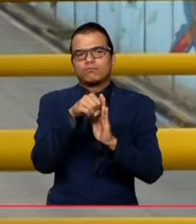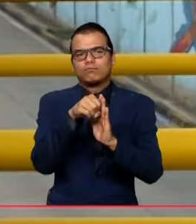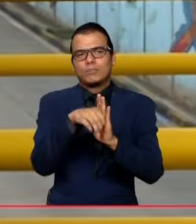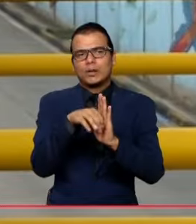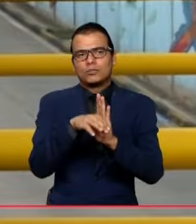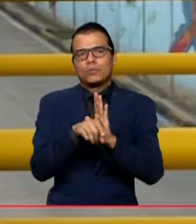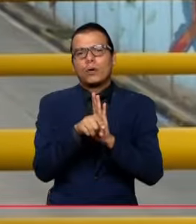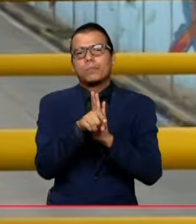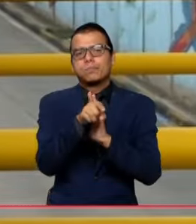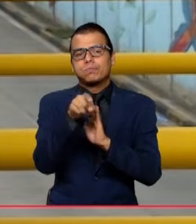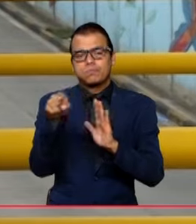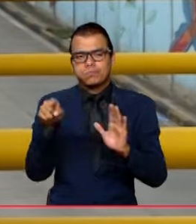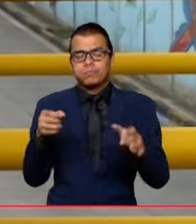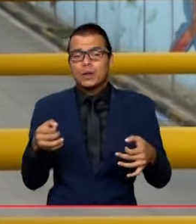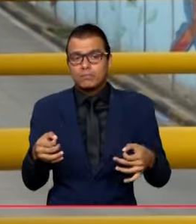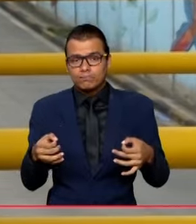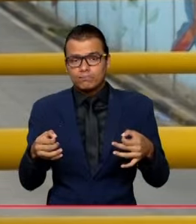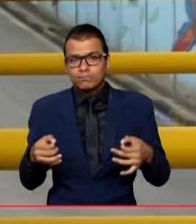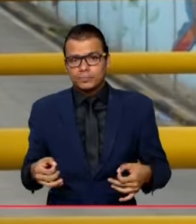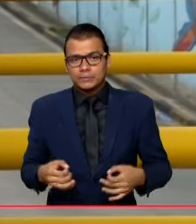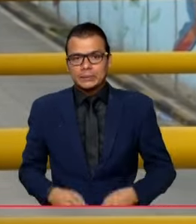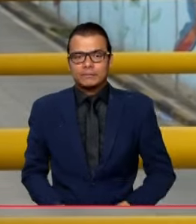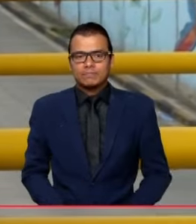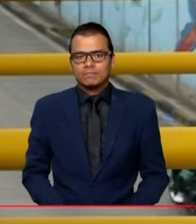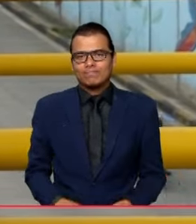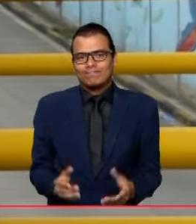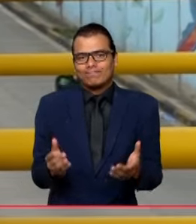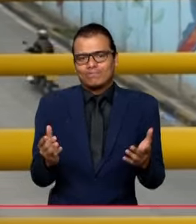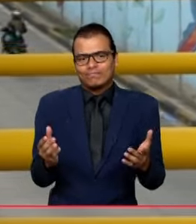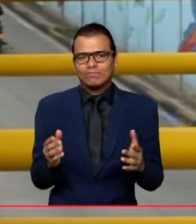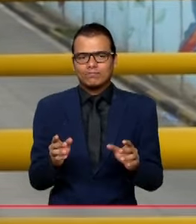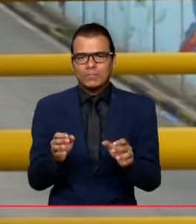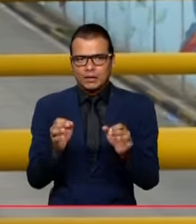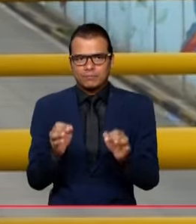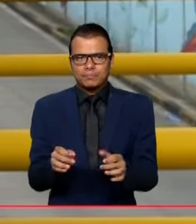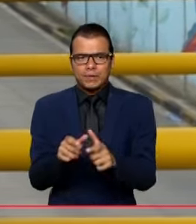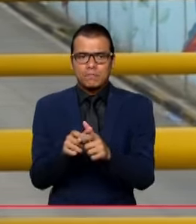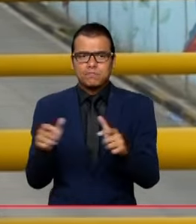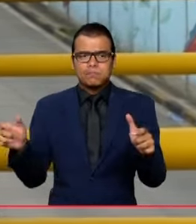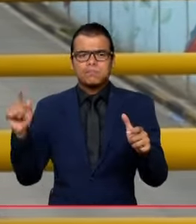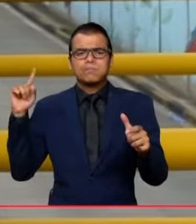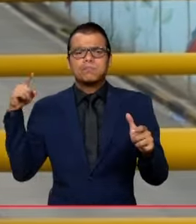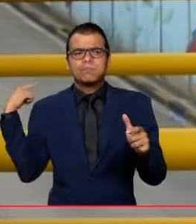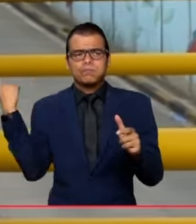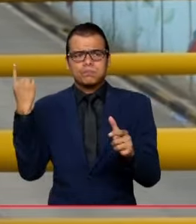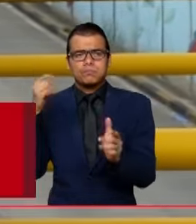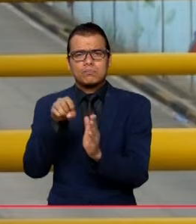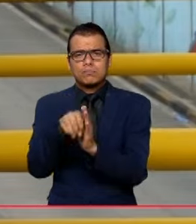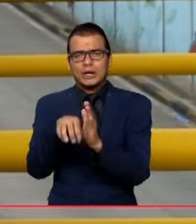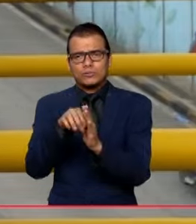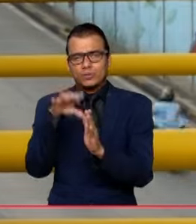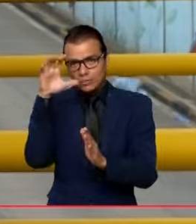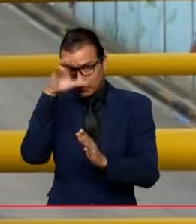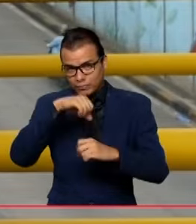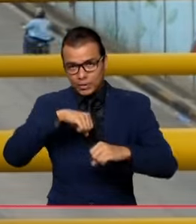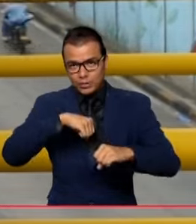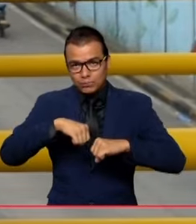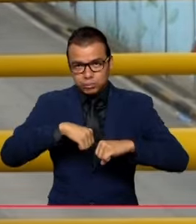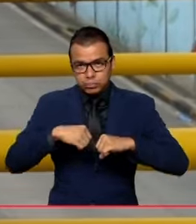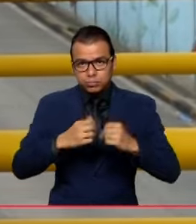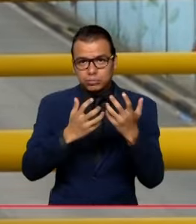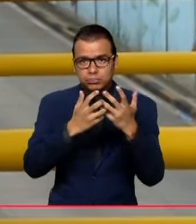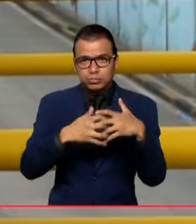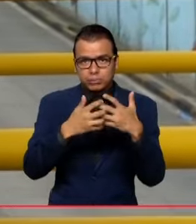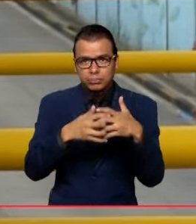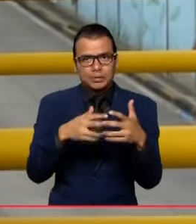obstruidos sobre todo las basuras las cuales impidieron Pues que los sistemas trabajaran al 100% lo cual